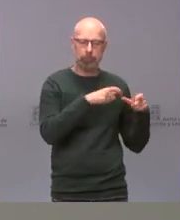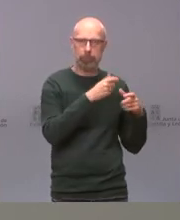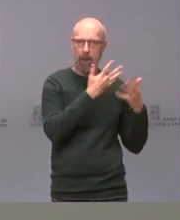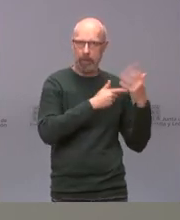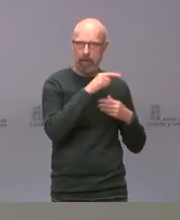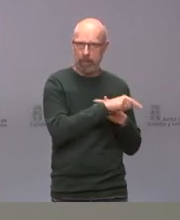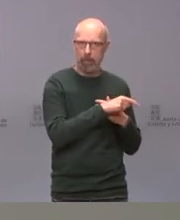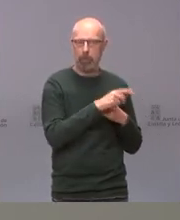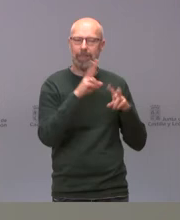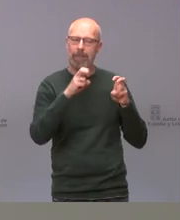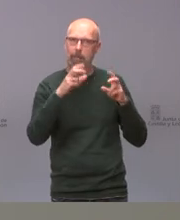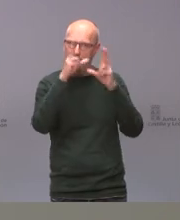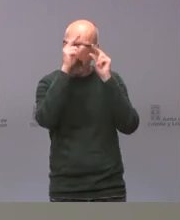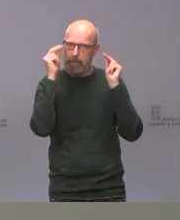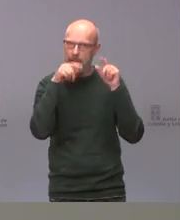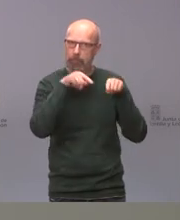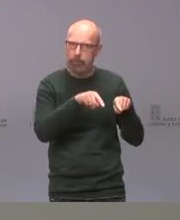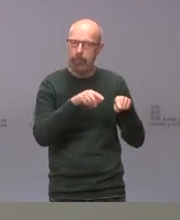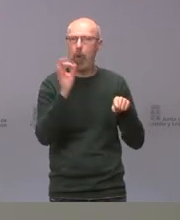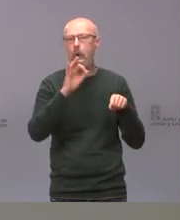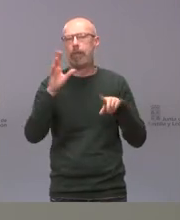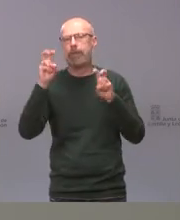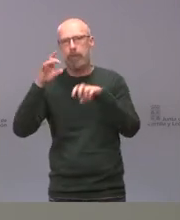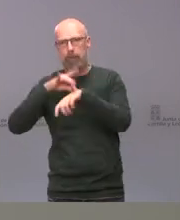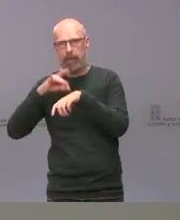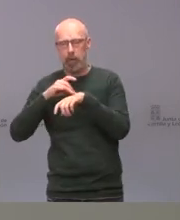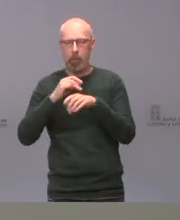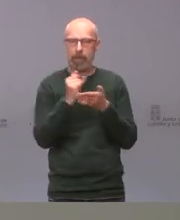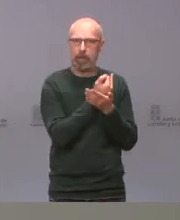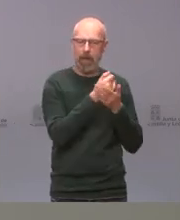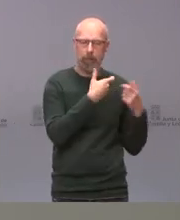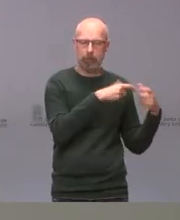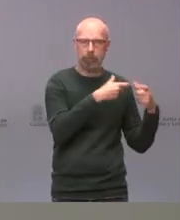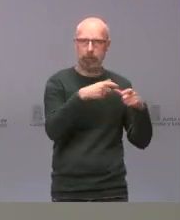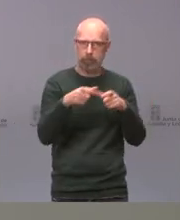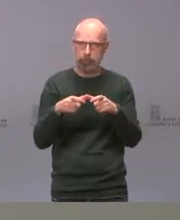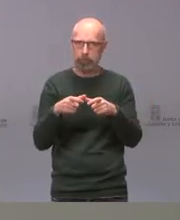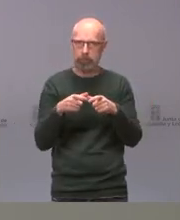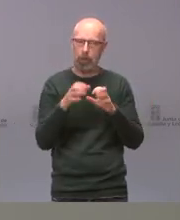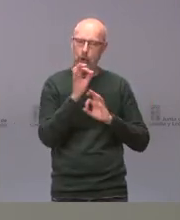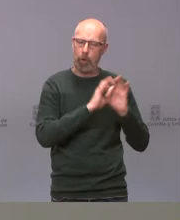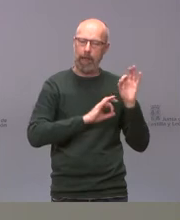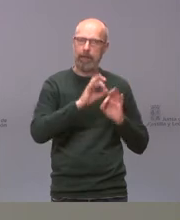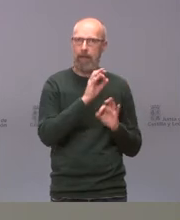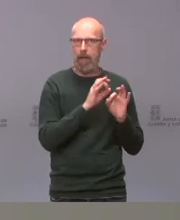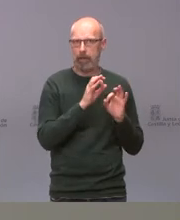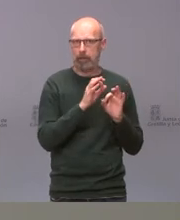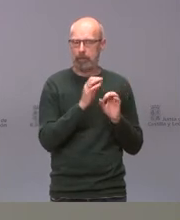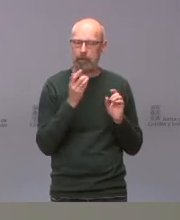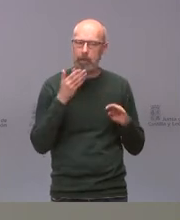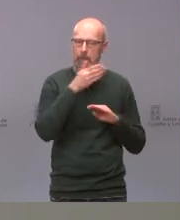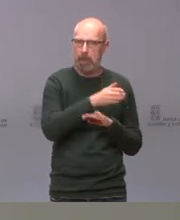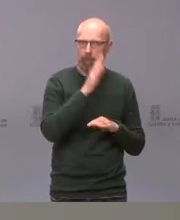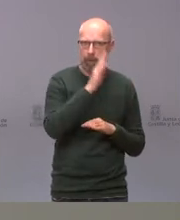sea de enfermería resuelto por enfermería, lo que sea del médico del médico. Es decir, que se va a organizar un poco la presencialidad. Esa es